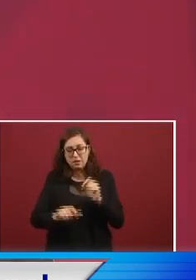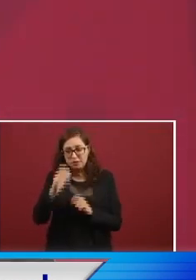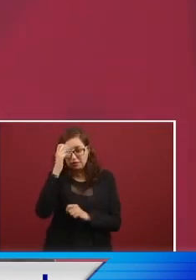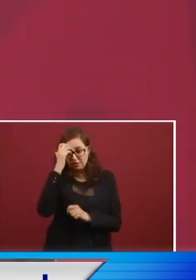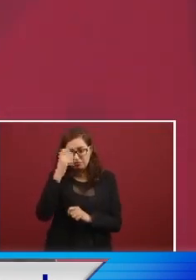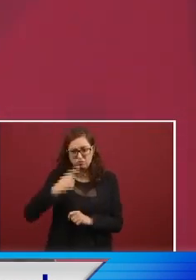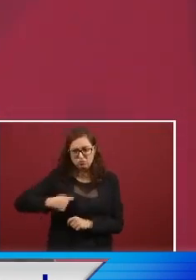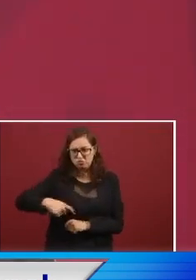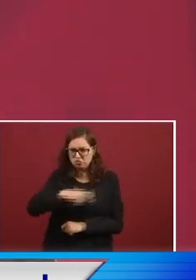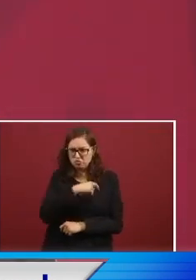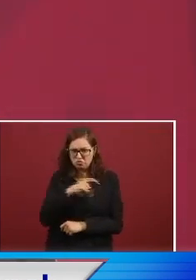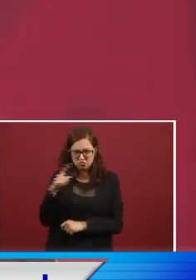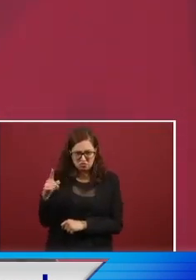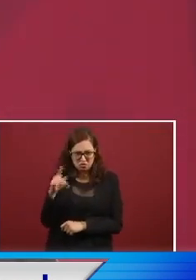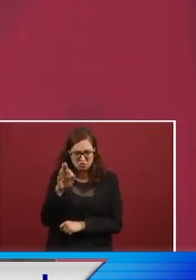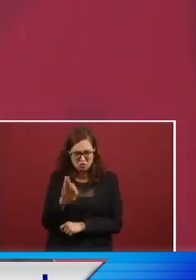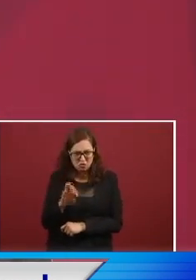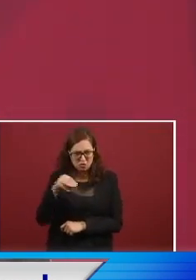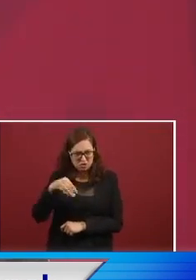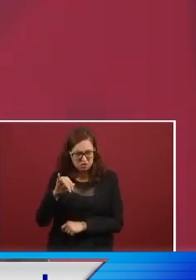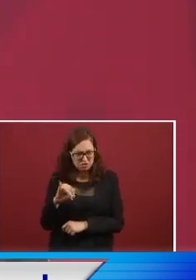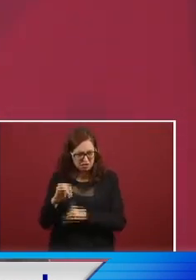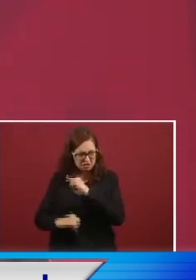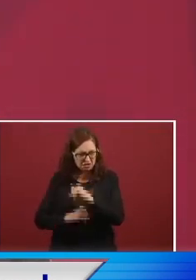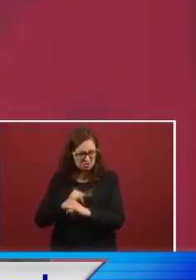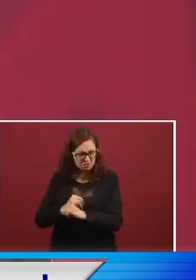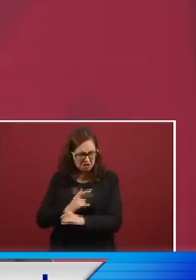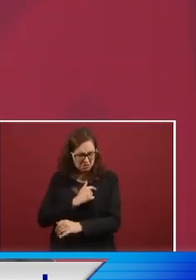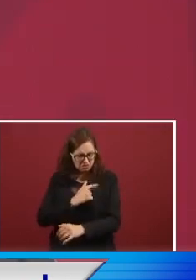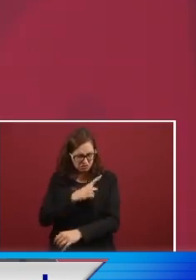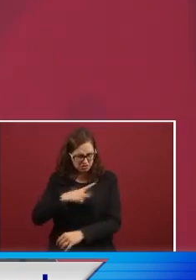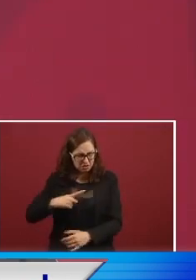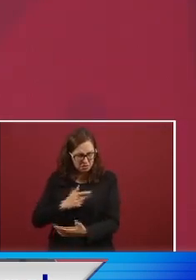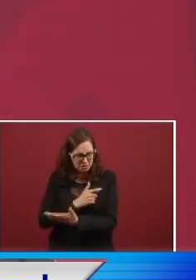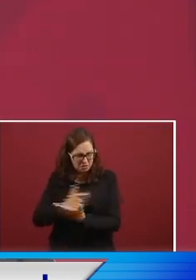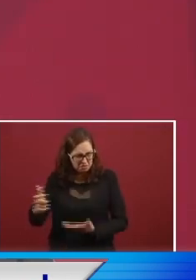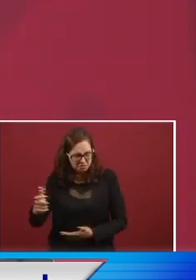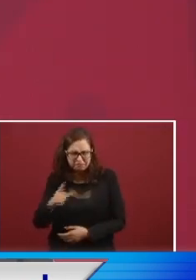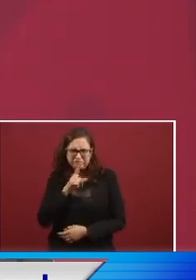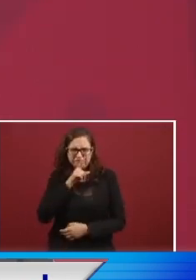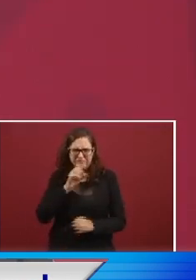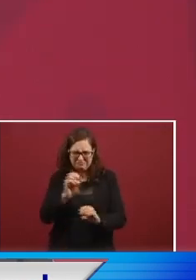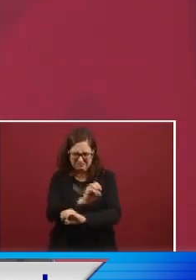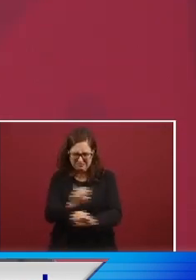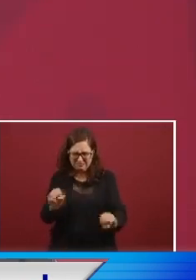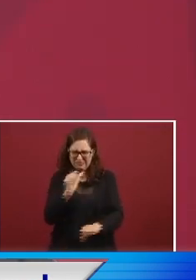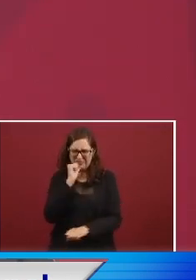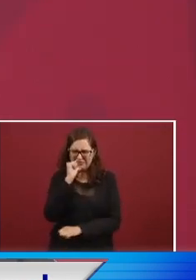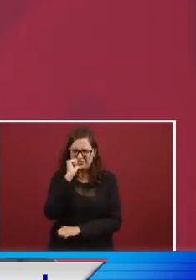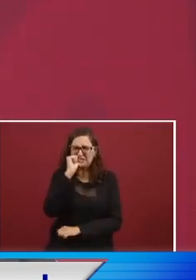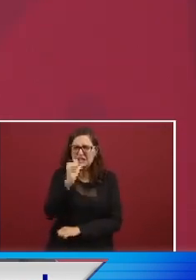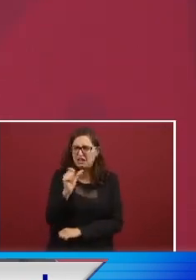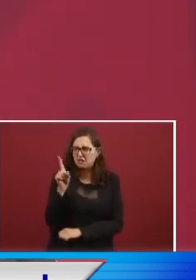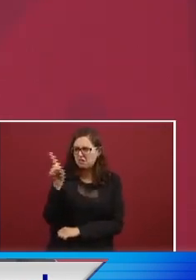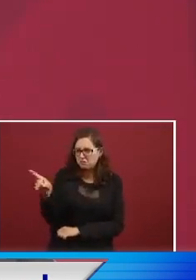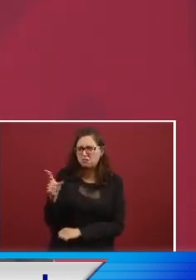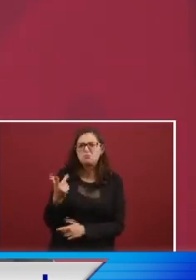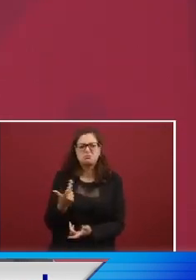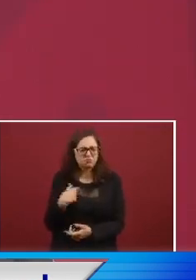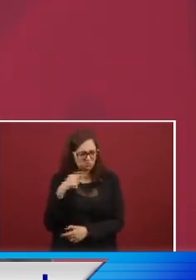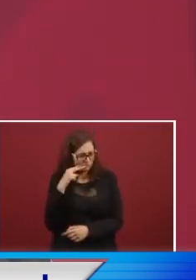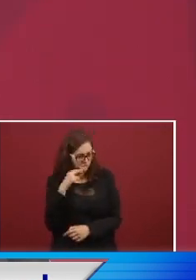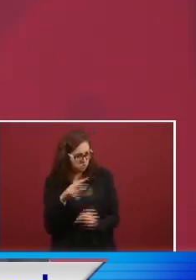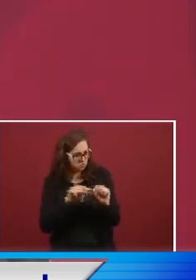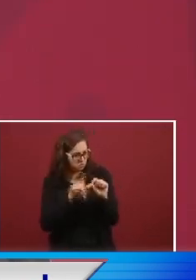de crédito con el Fondo Monetario Internacional de más de 75,000 millones de dólares, porque considera al país solvente. En la actualidad